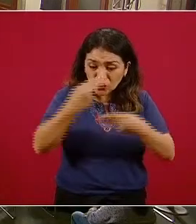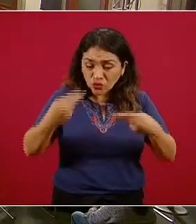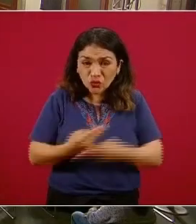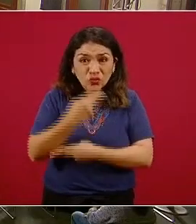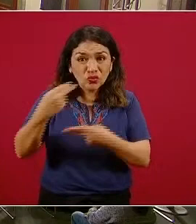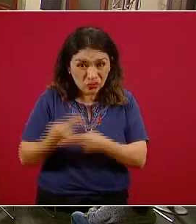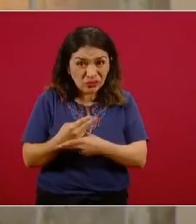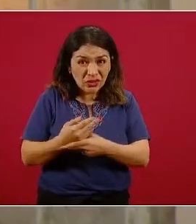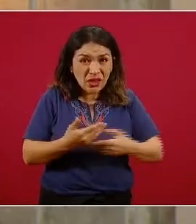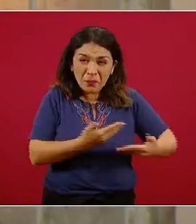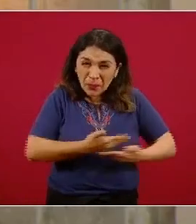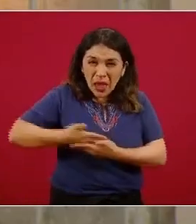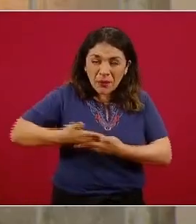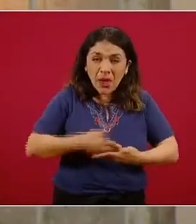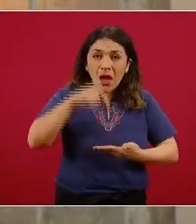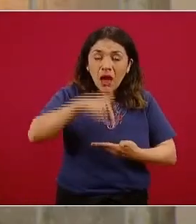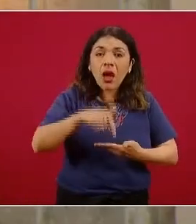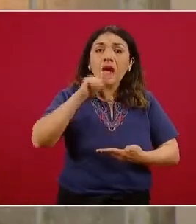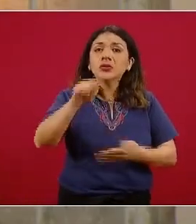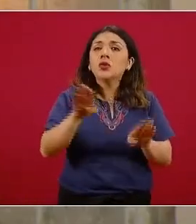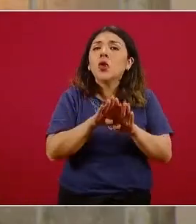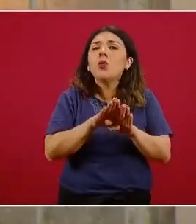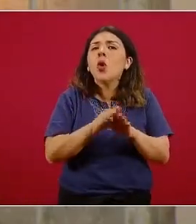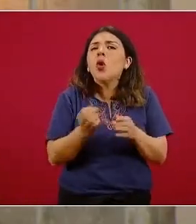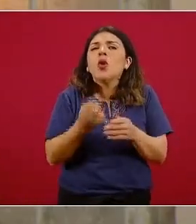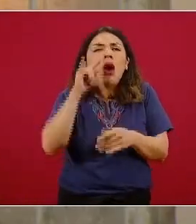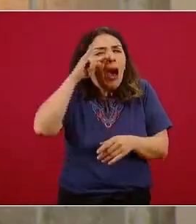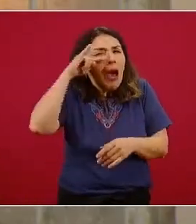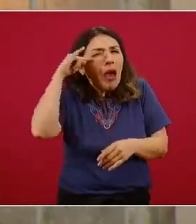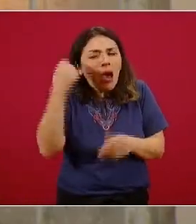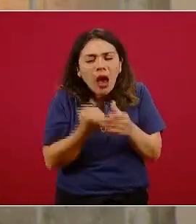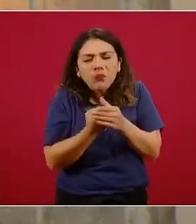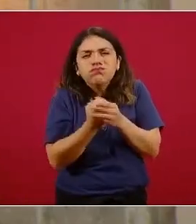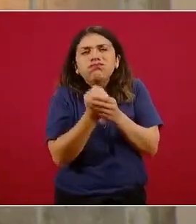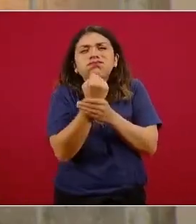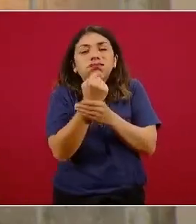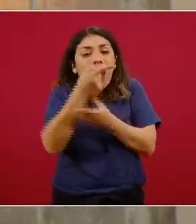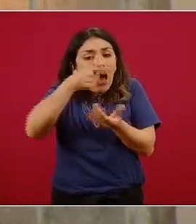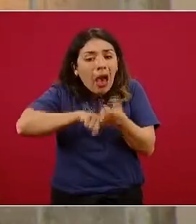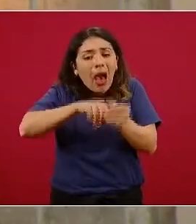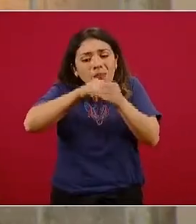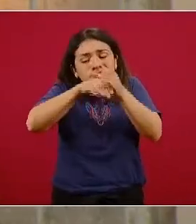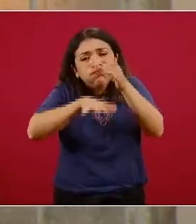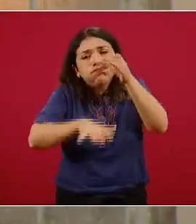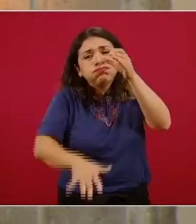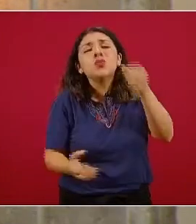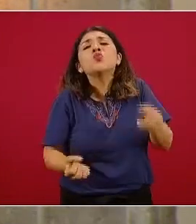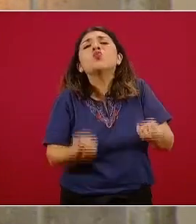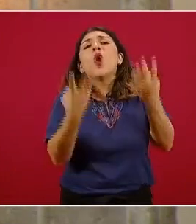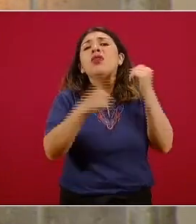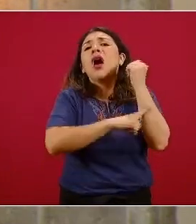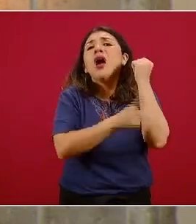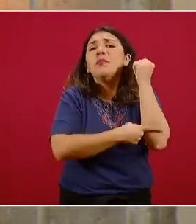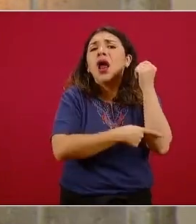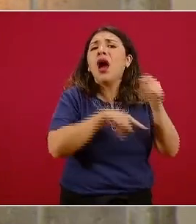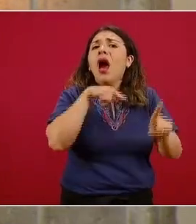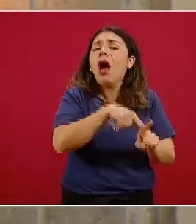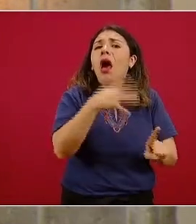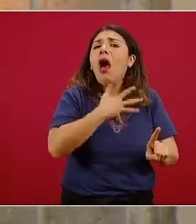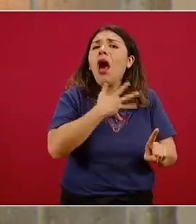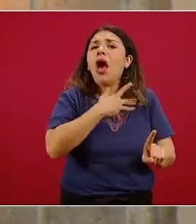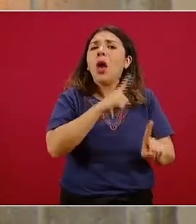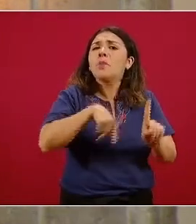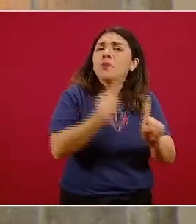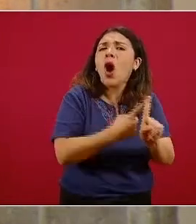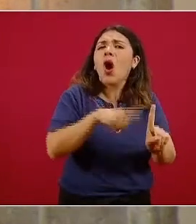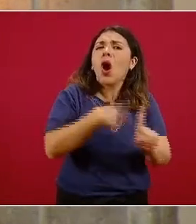pues lo podríamos llamar una punta del iceberg porque fueron violaciones que resultaron en un embarazo y por lo tanto las estamos